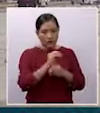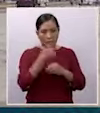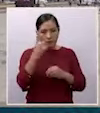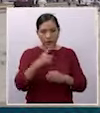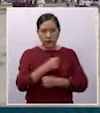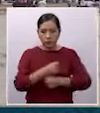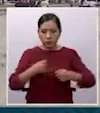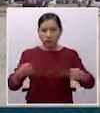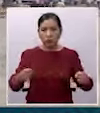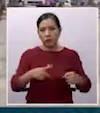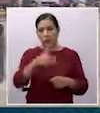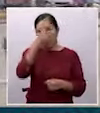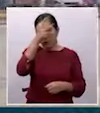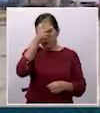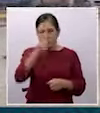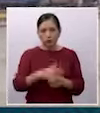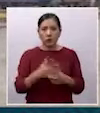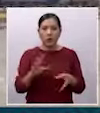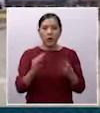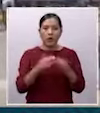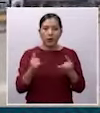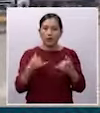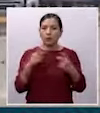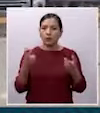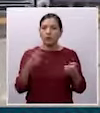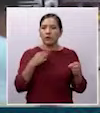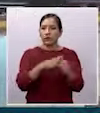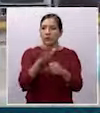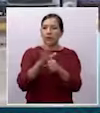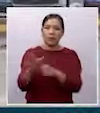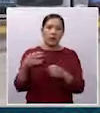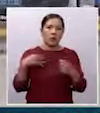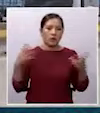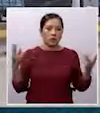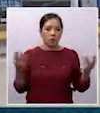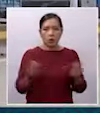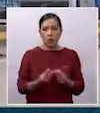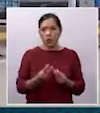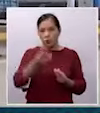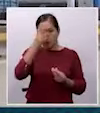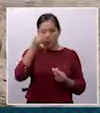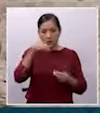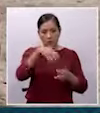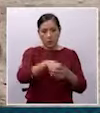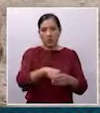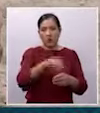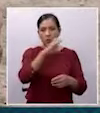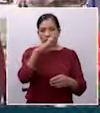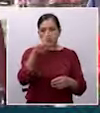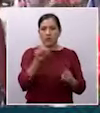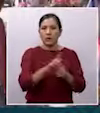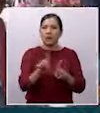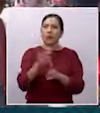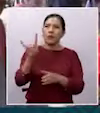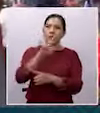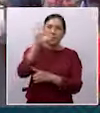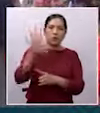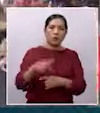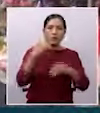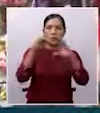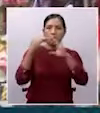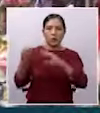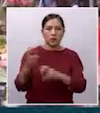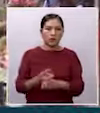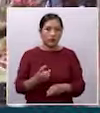Y prácticamente eso ha hecho que el abastecimiento se reduzca, no solo en Cochabamba, sino a nivel nacional, ¿no? Nosotros